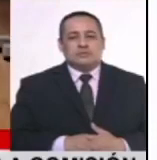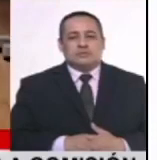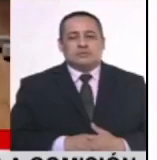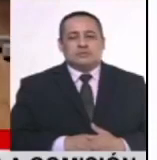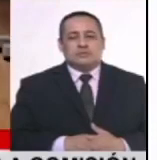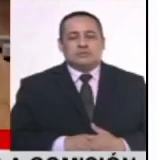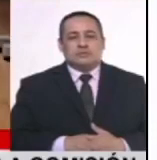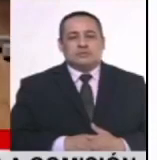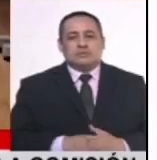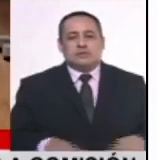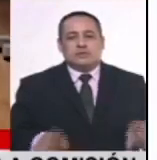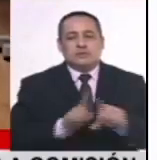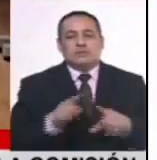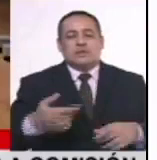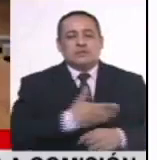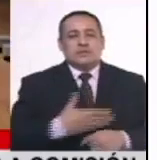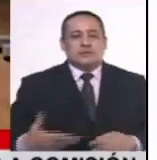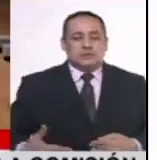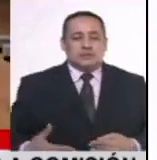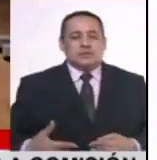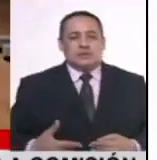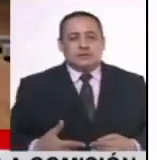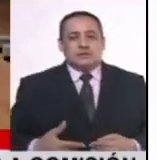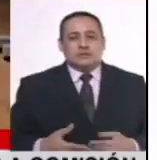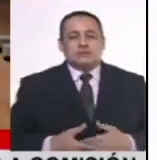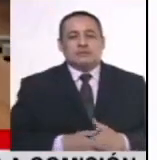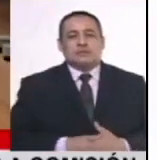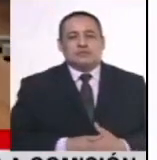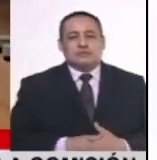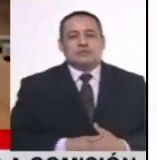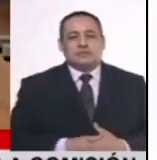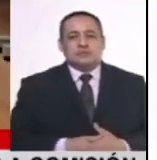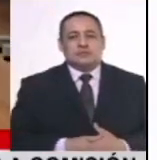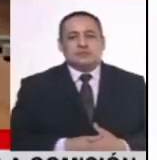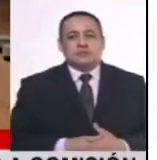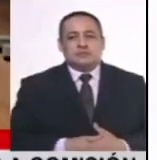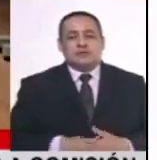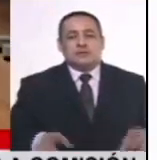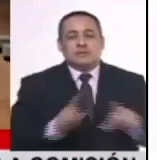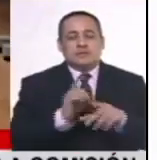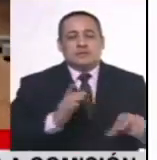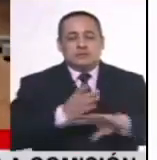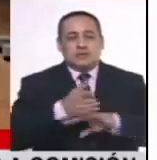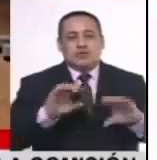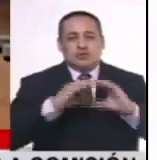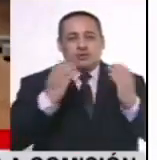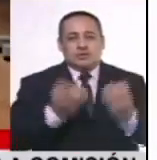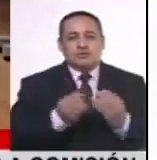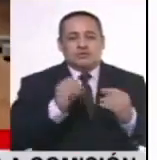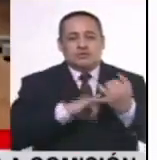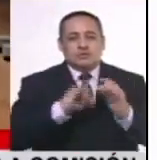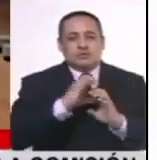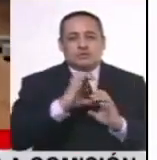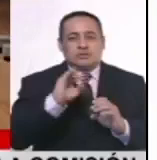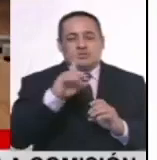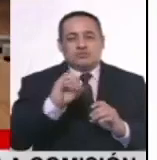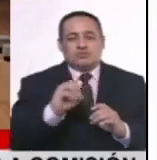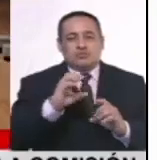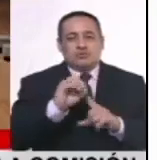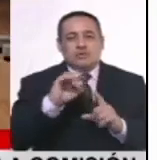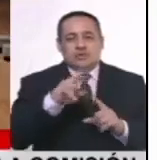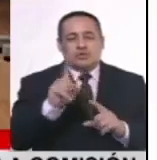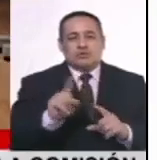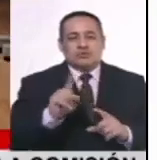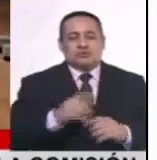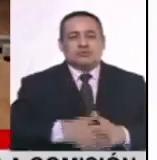Para el presidente, para la presidencia, se está postulando el congresista segundo Toribio Montalvo Cubas. Está